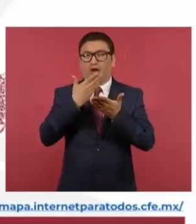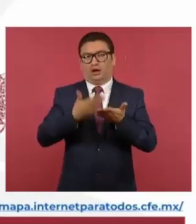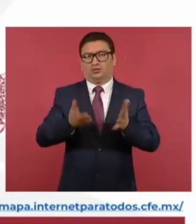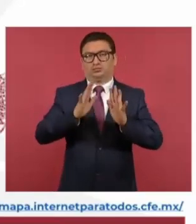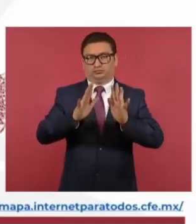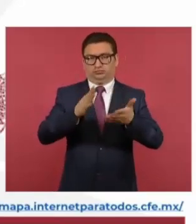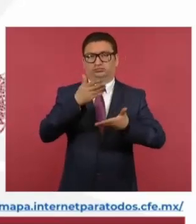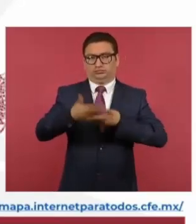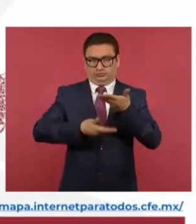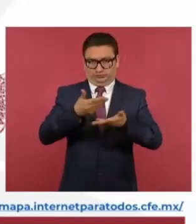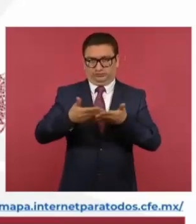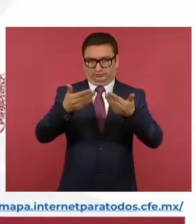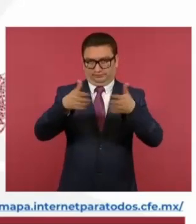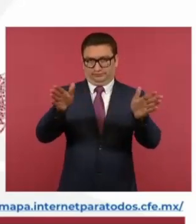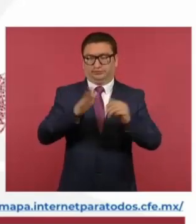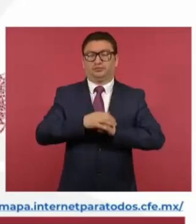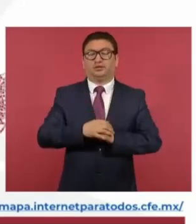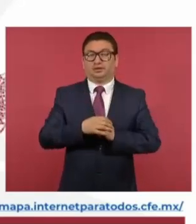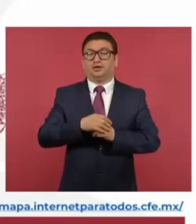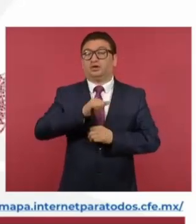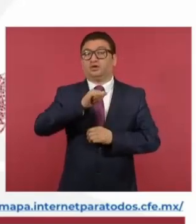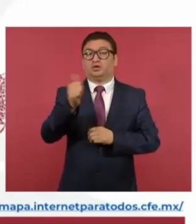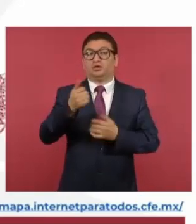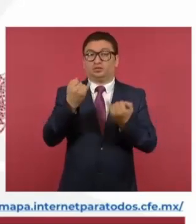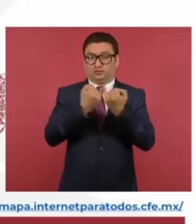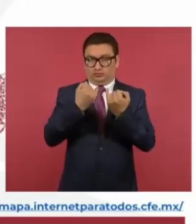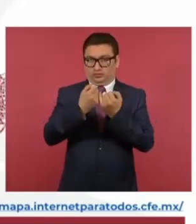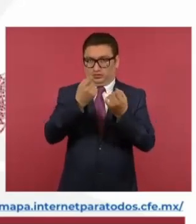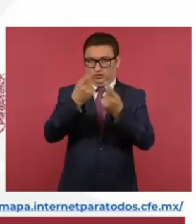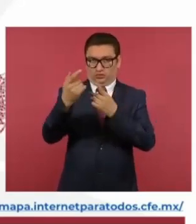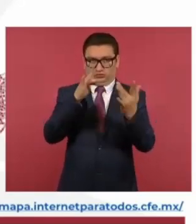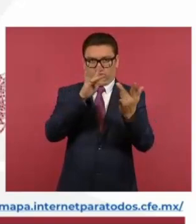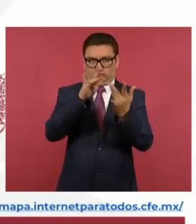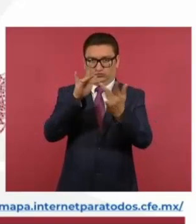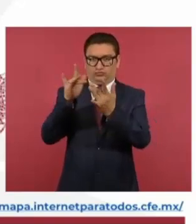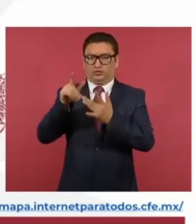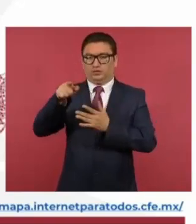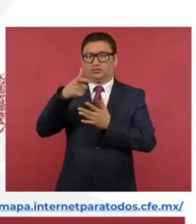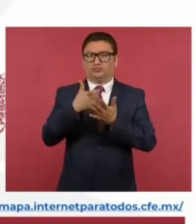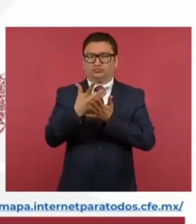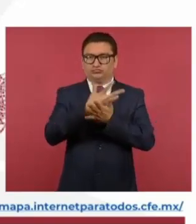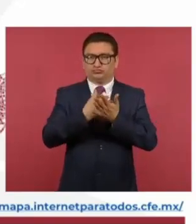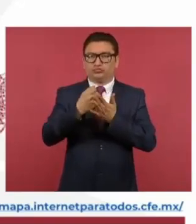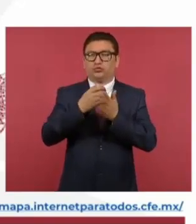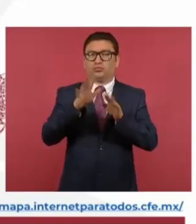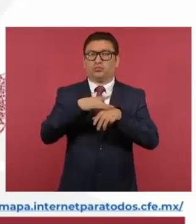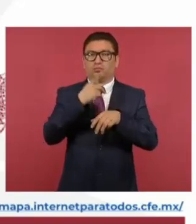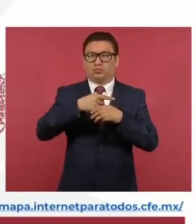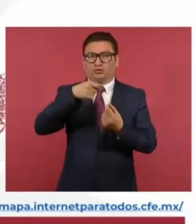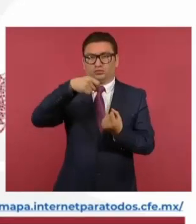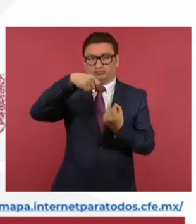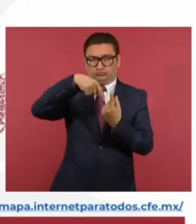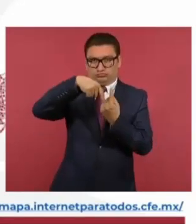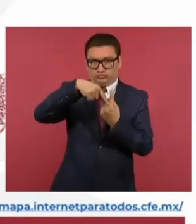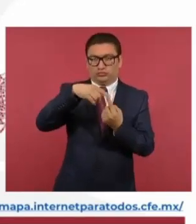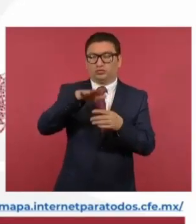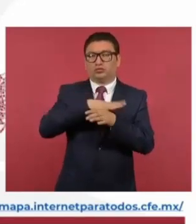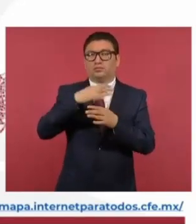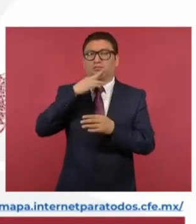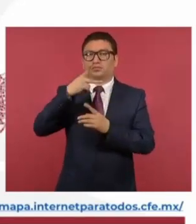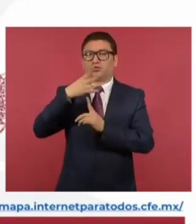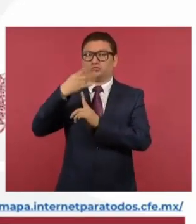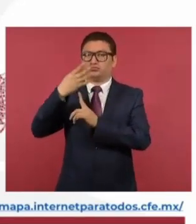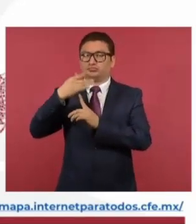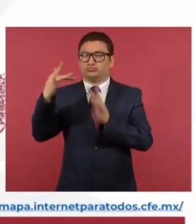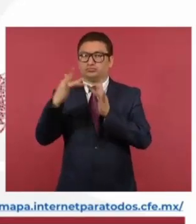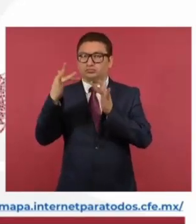se les da. Y otra, pues también las que tienen conectividad ahorran en datos celulares usando este servicio de